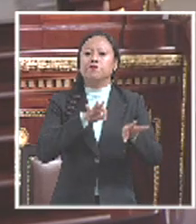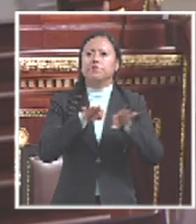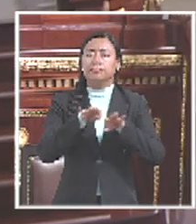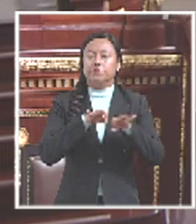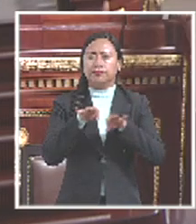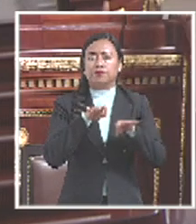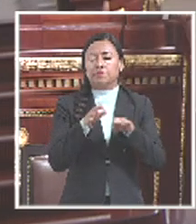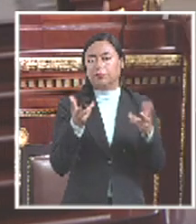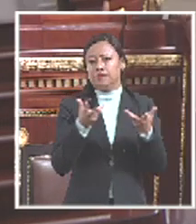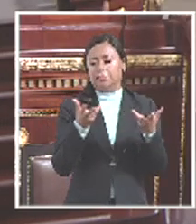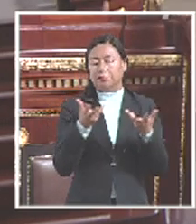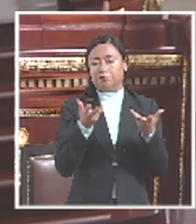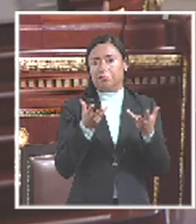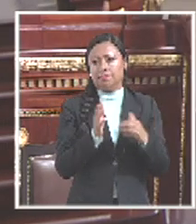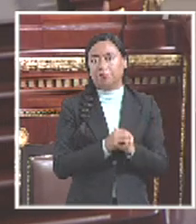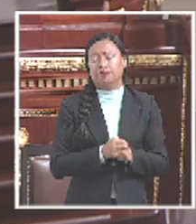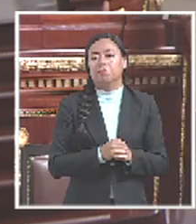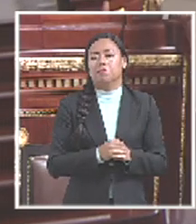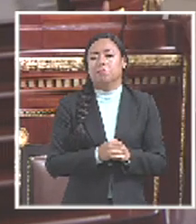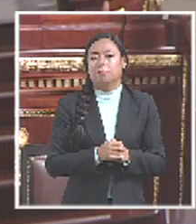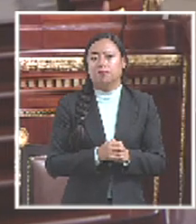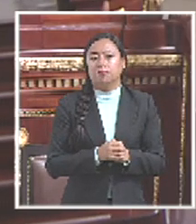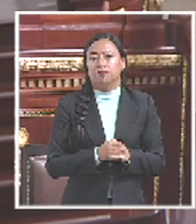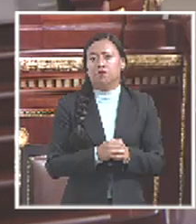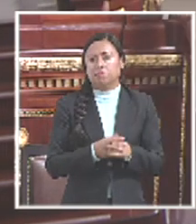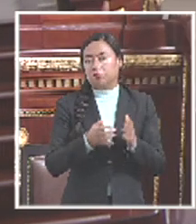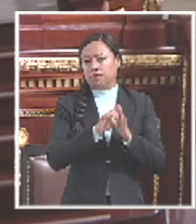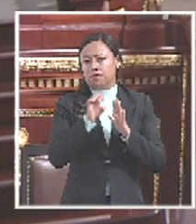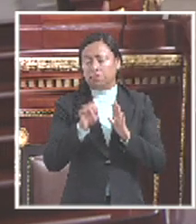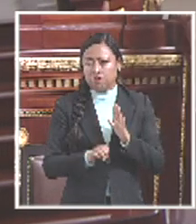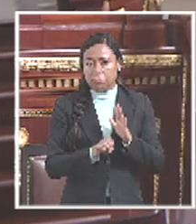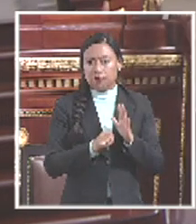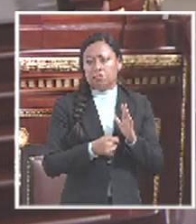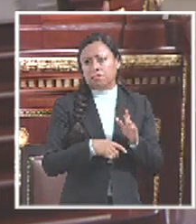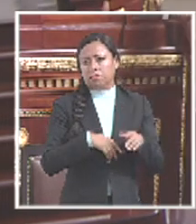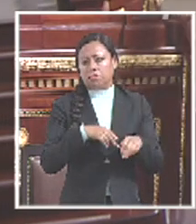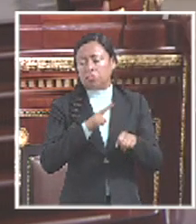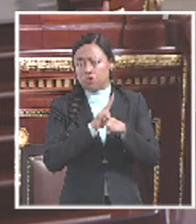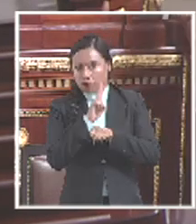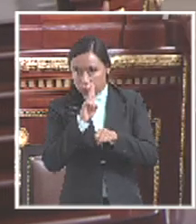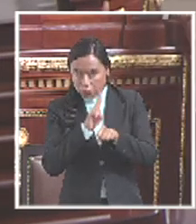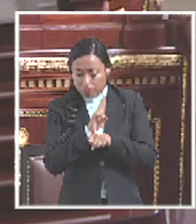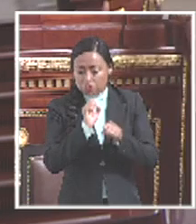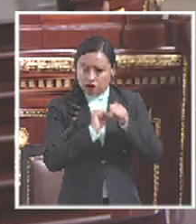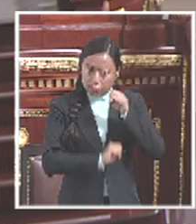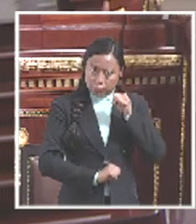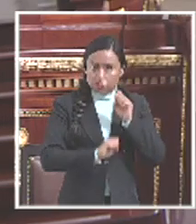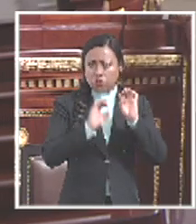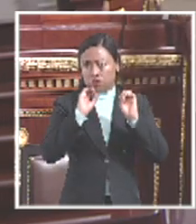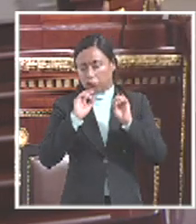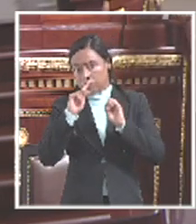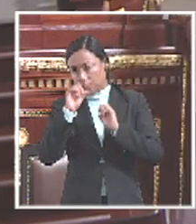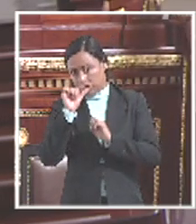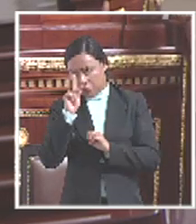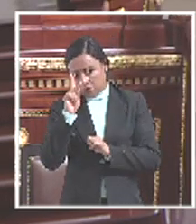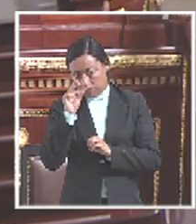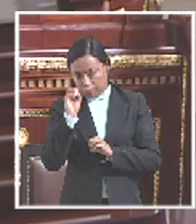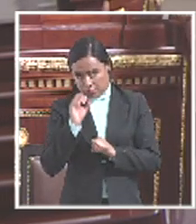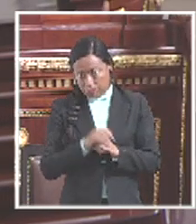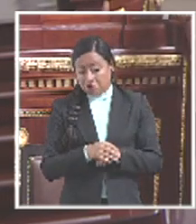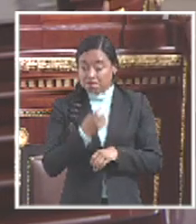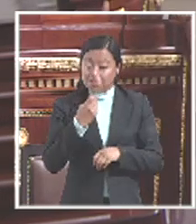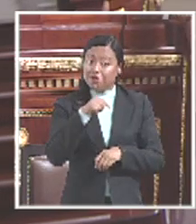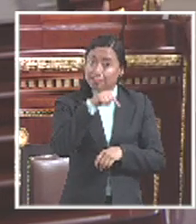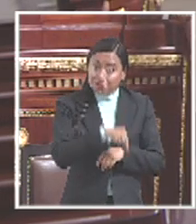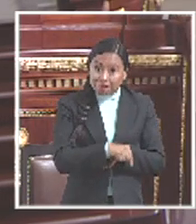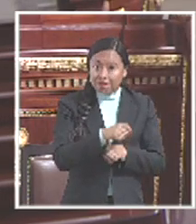que se ha hecho en otras centrales, como puede ser la del norte, la del sur o la TAPO. No así en este caso, para